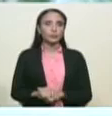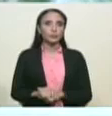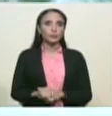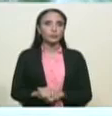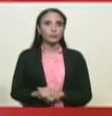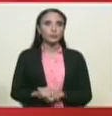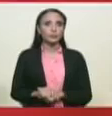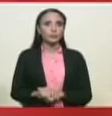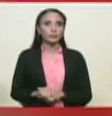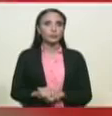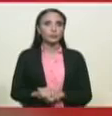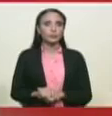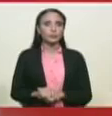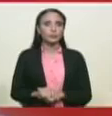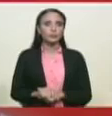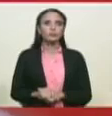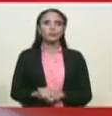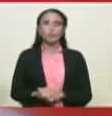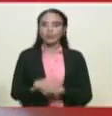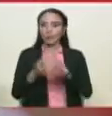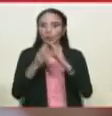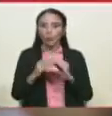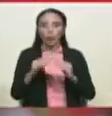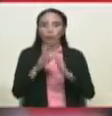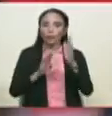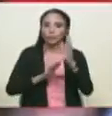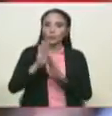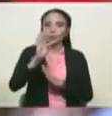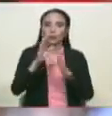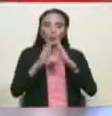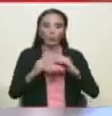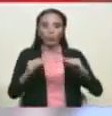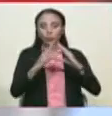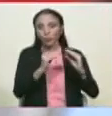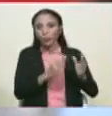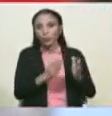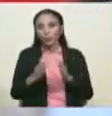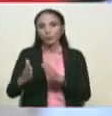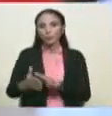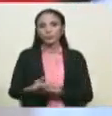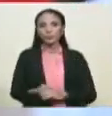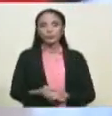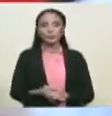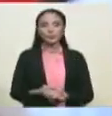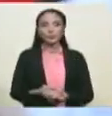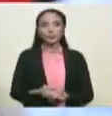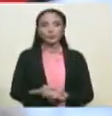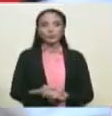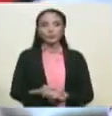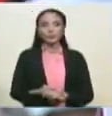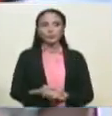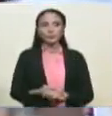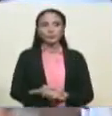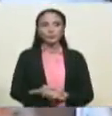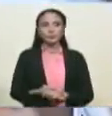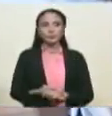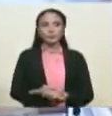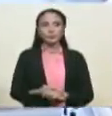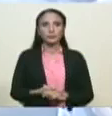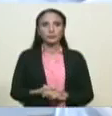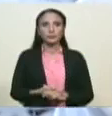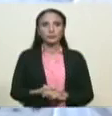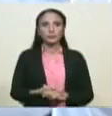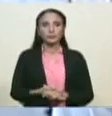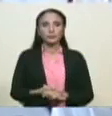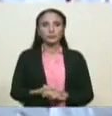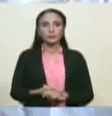vaya sumando en la escala comunal, en la escala local, en la escala regional. Y ahora con la nueva tarea que los he